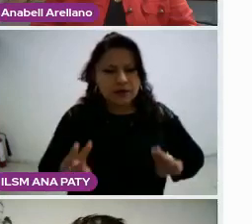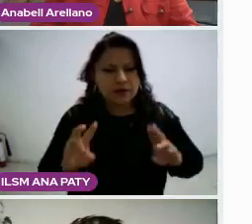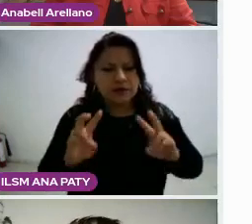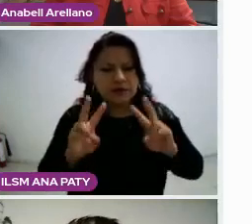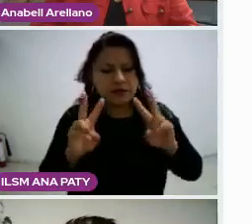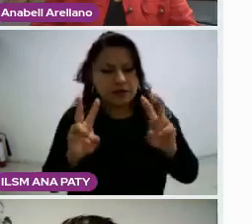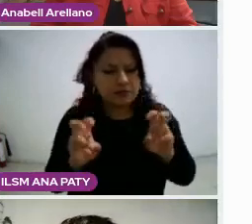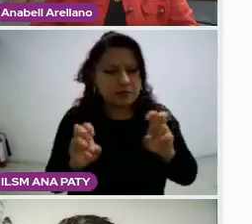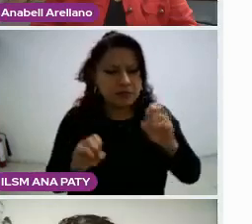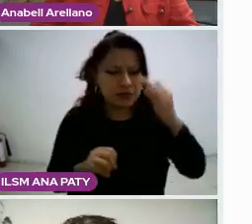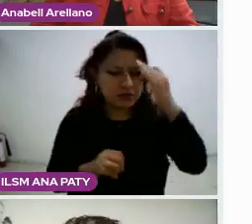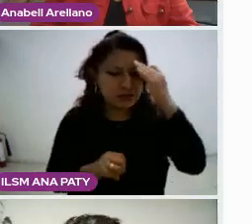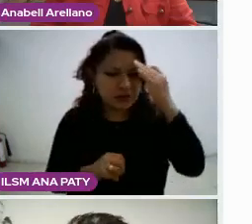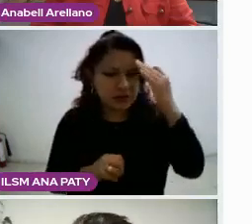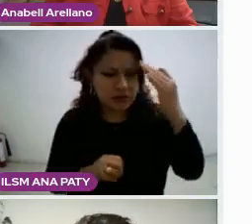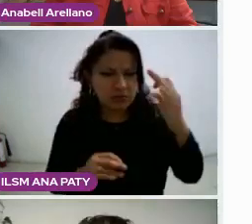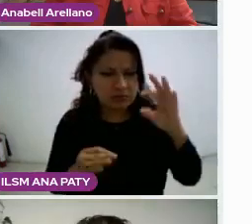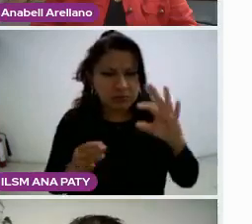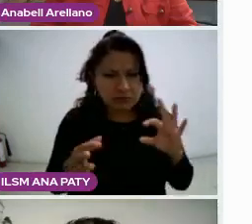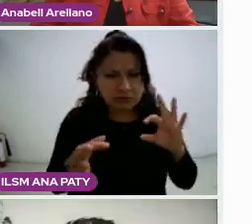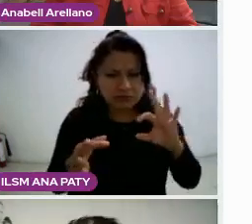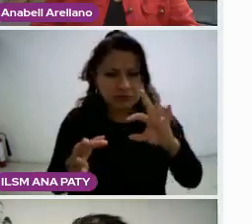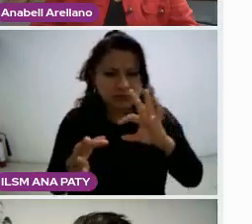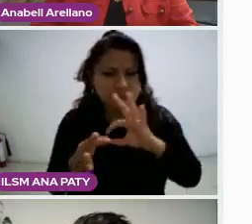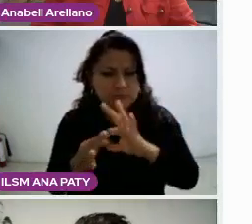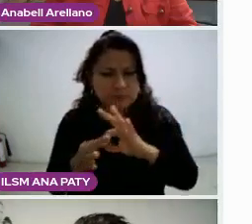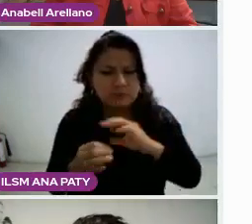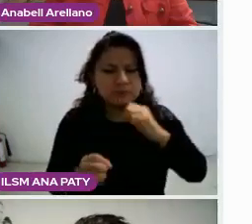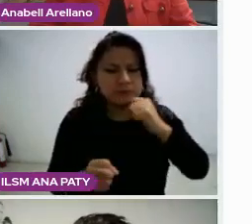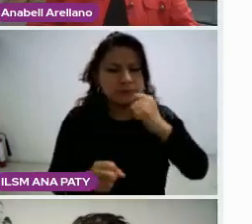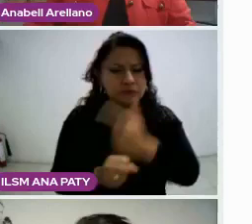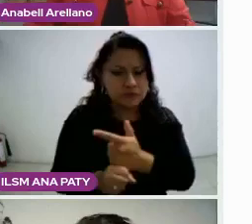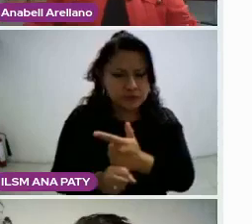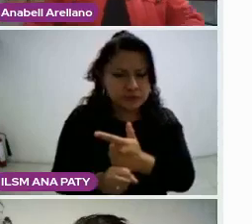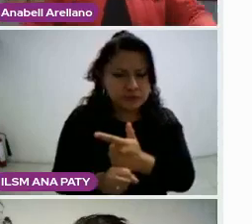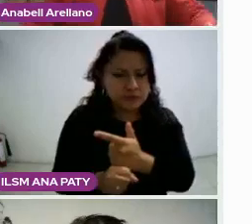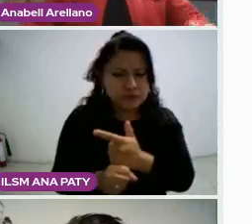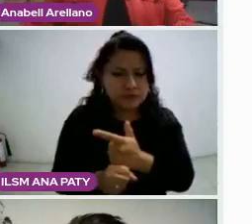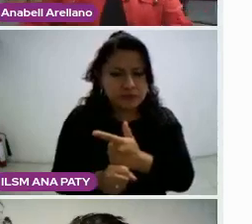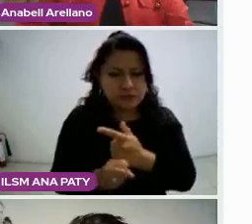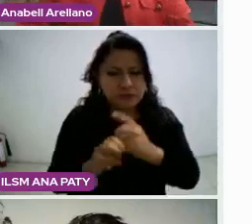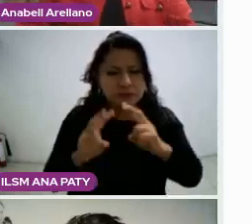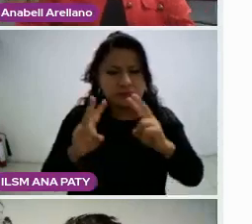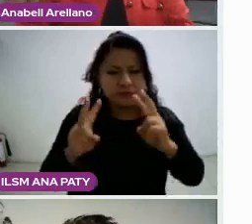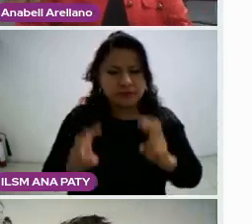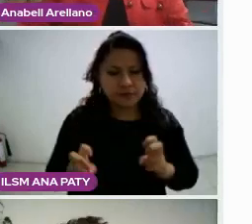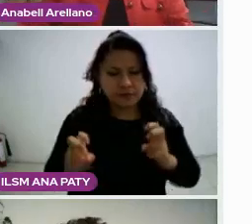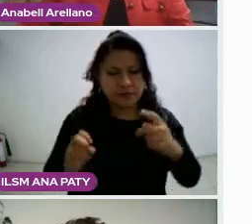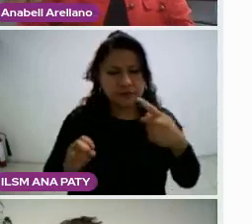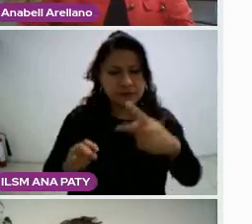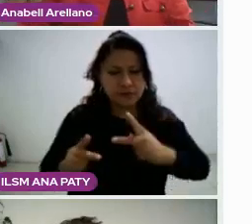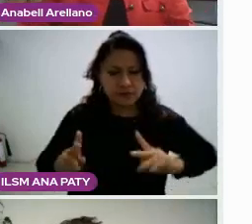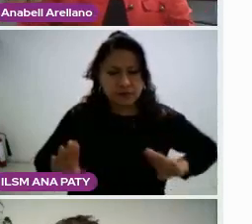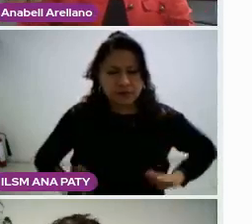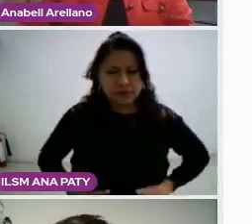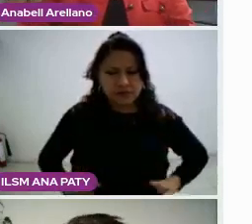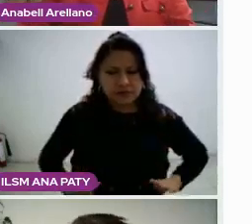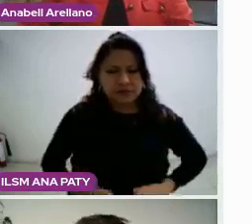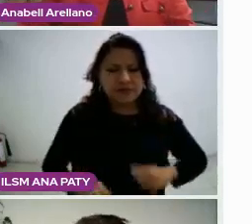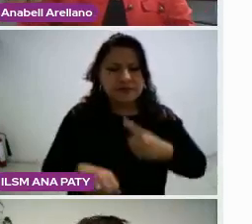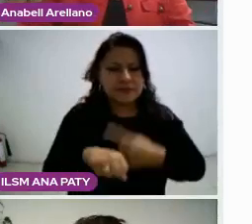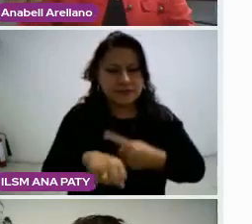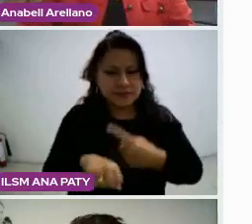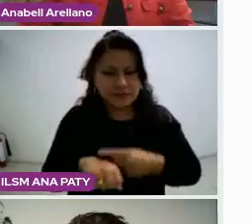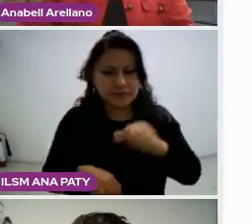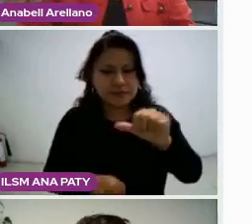relacionando o vayamos captando ciertas cosas de las personas que tienen alexitimia? Podemos hablar